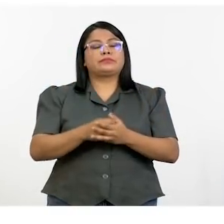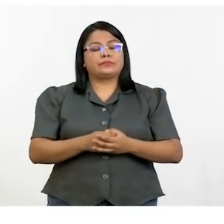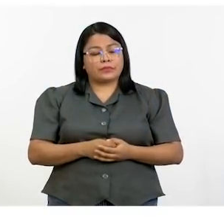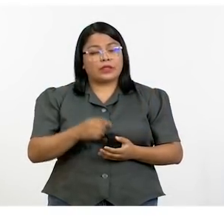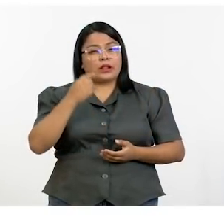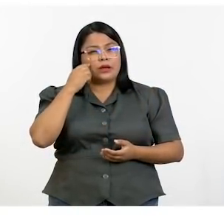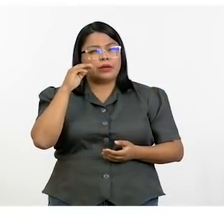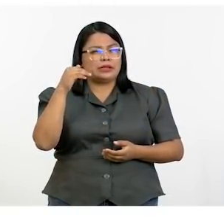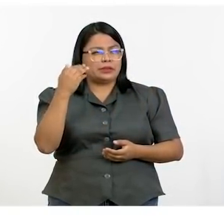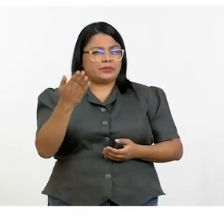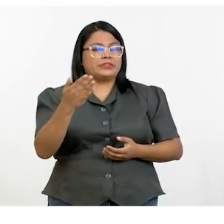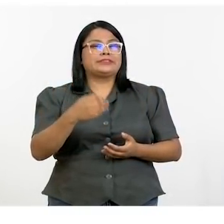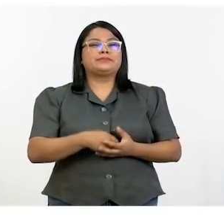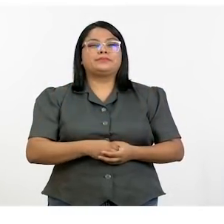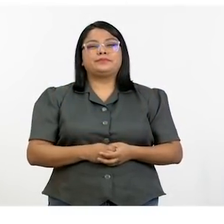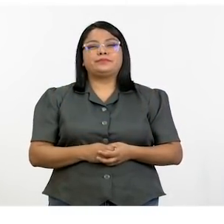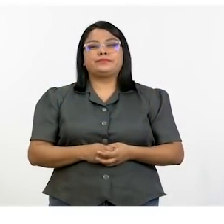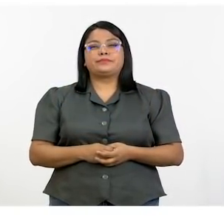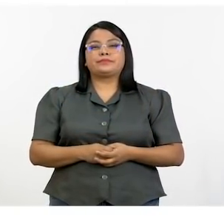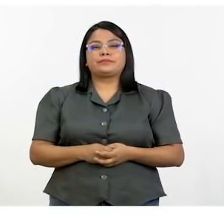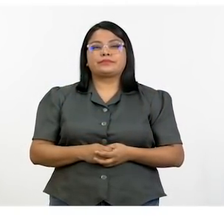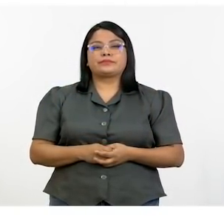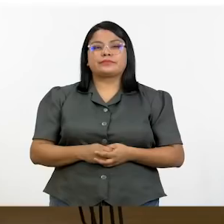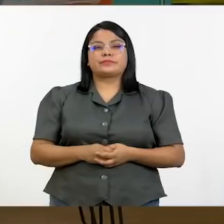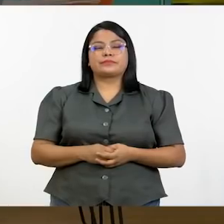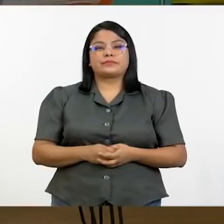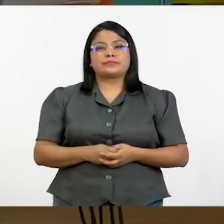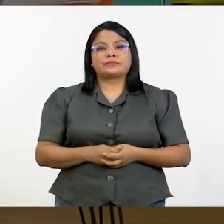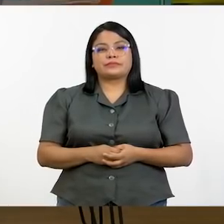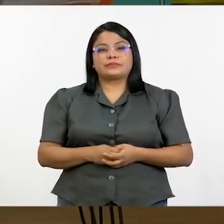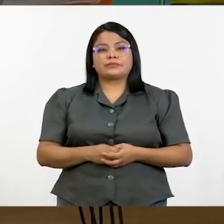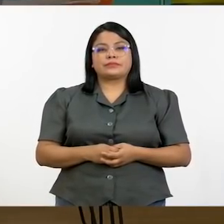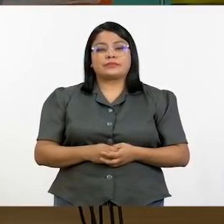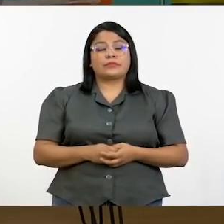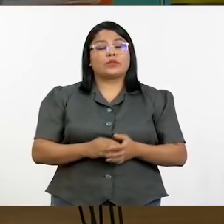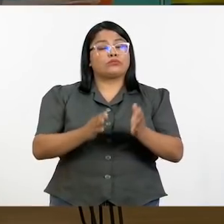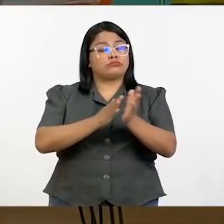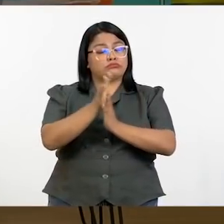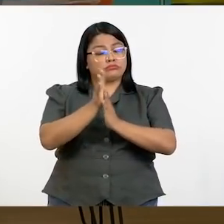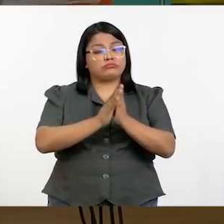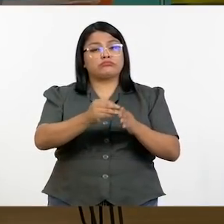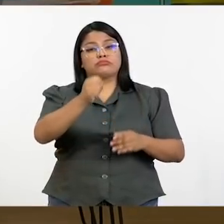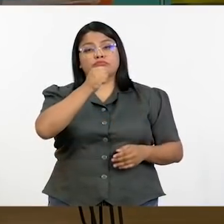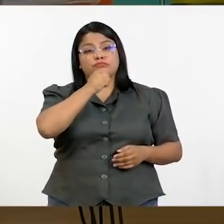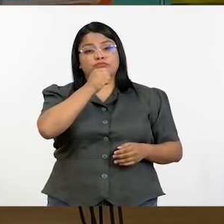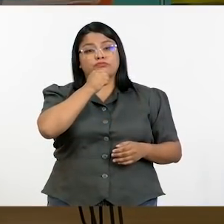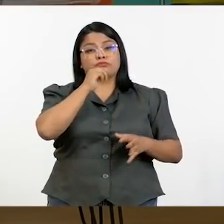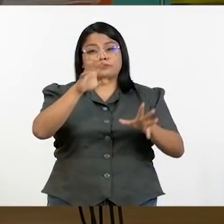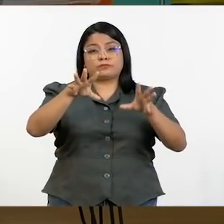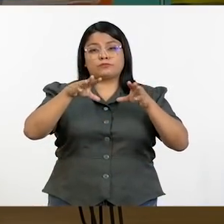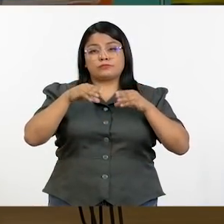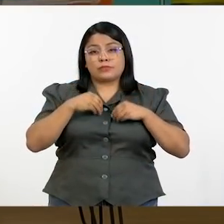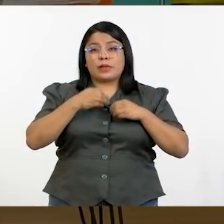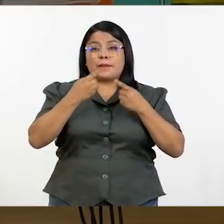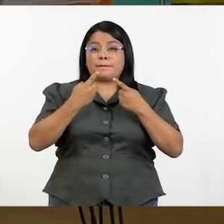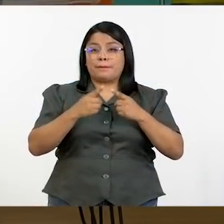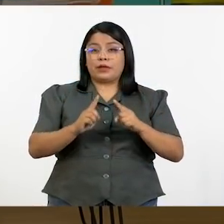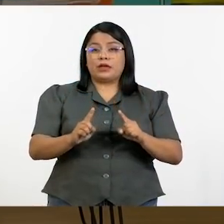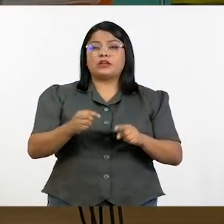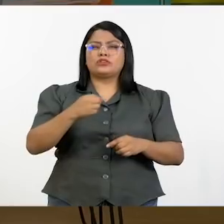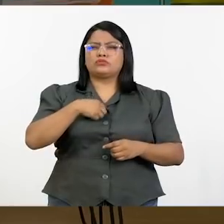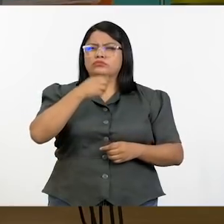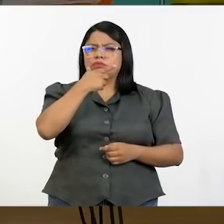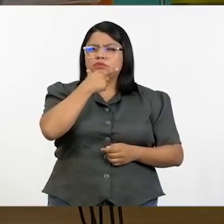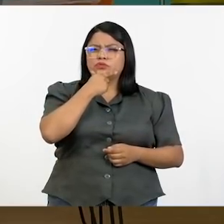Eso también lo veremos más adelante. Muy bien, Esmeralda, me parece interesante toda la información que nos ha mencionado. Sin